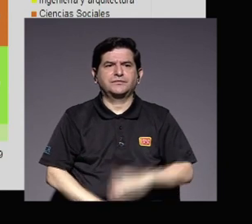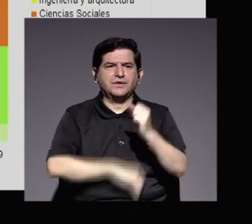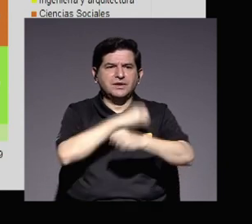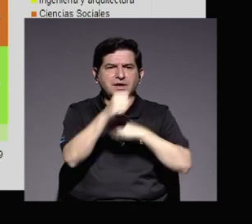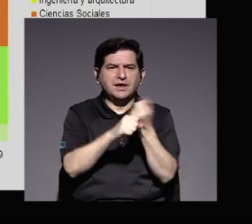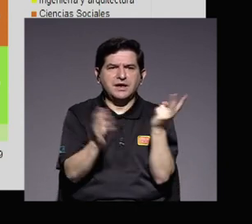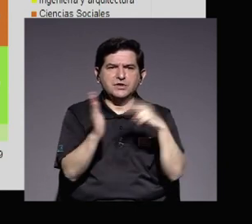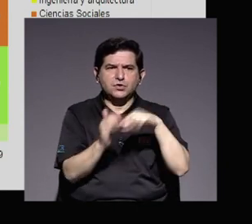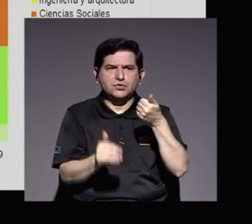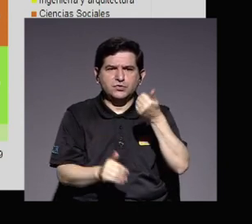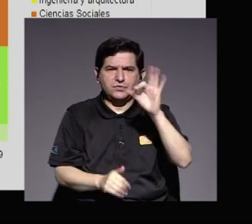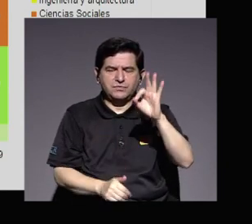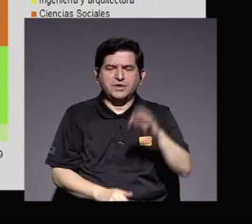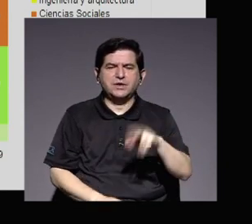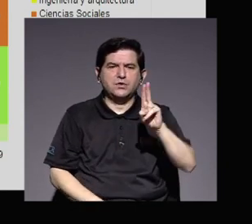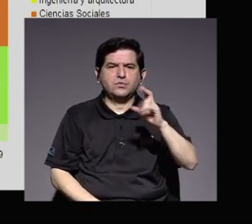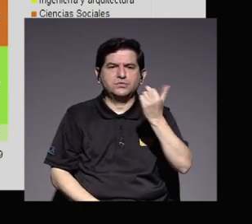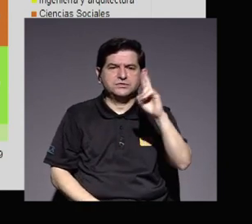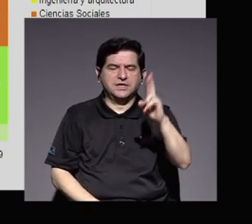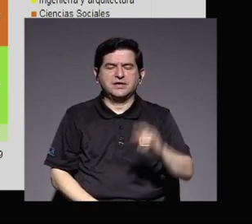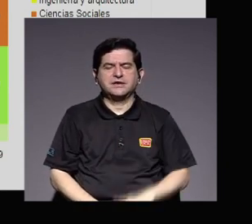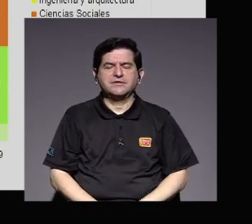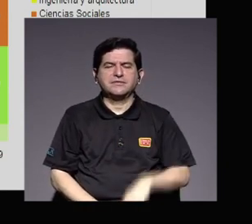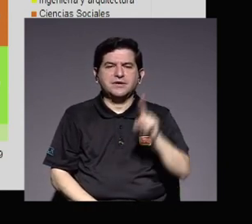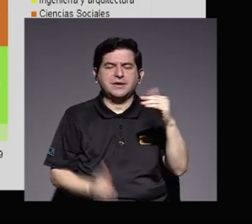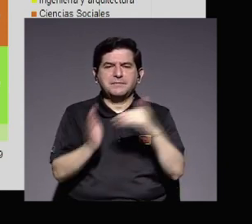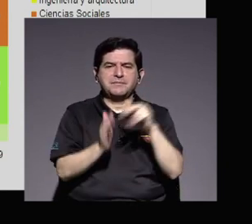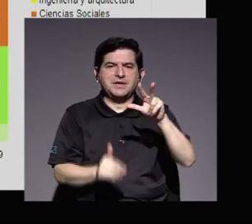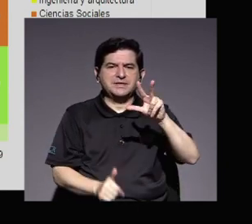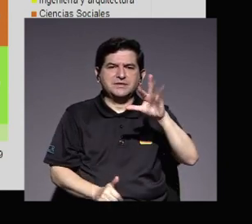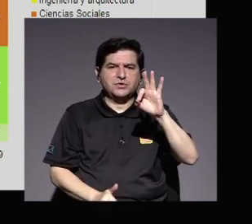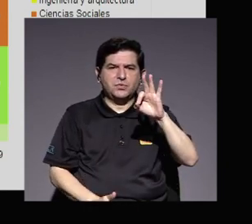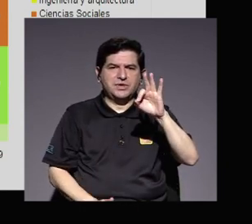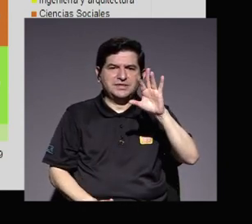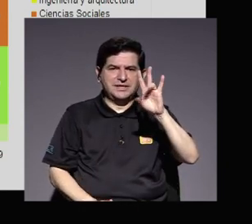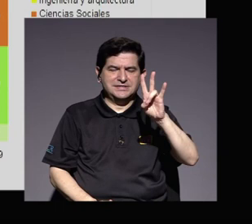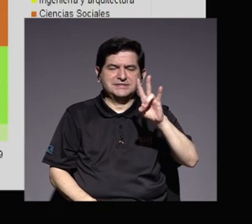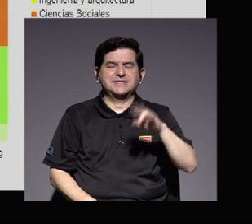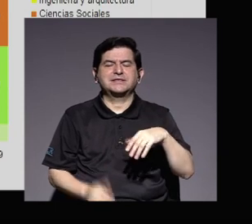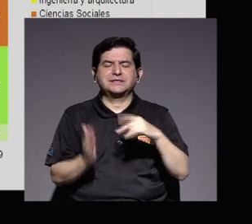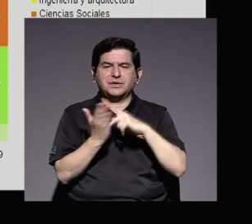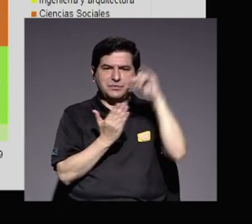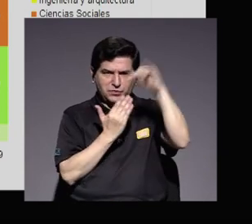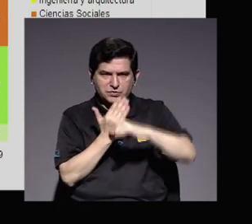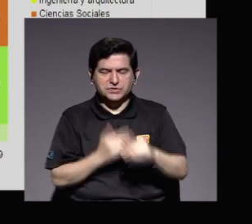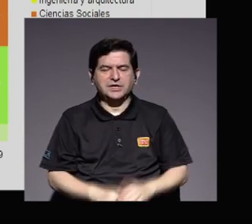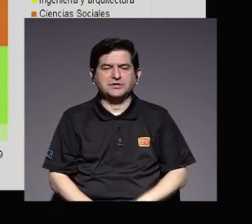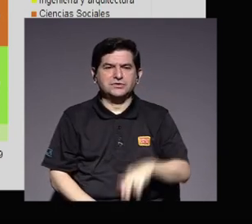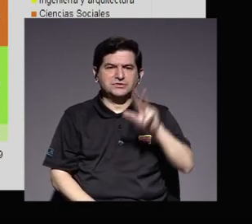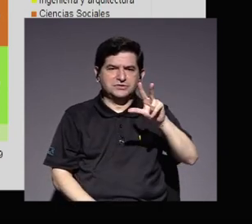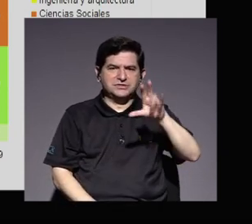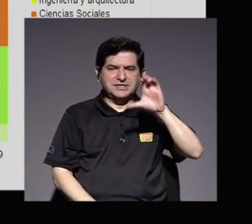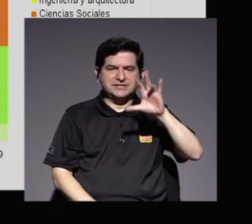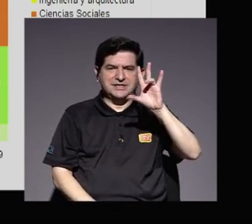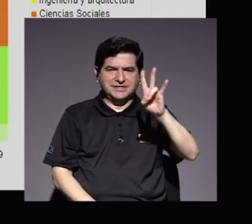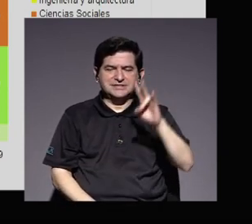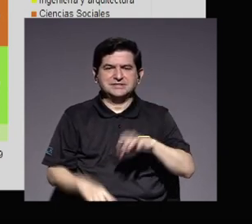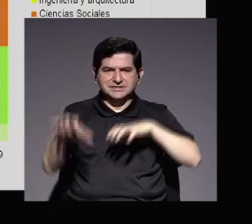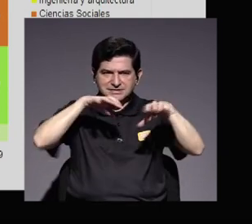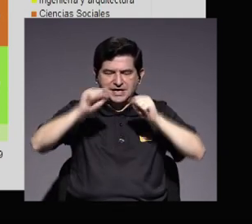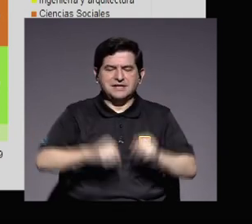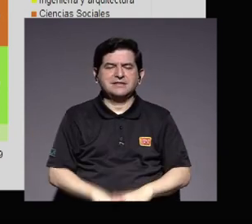año 2019, la Universidad de Costa Rica registró un total de 1.397 proyectos, 307 actividades,